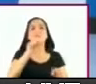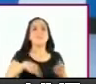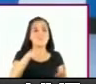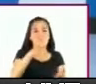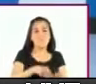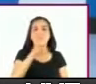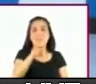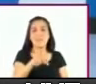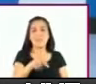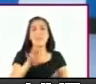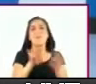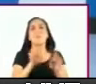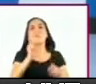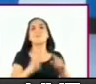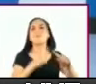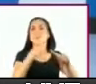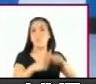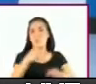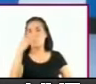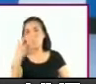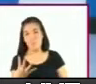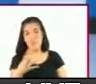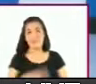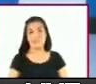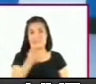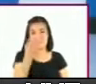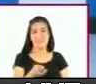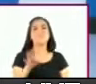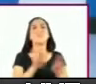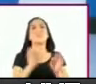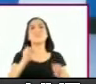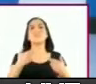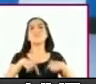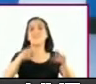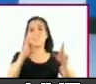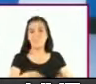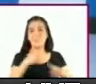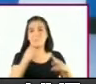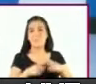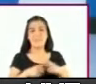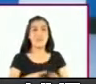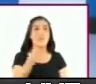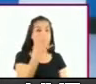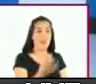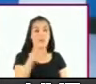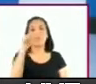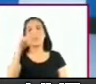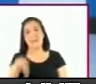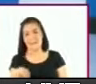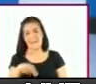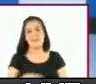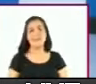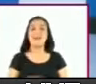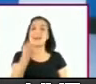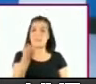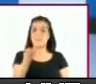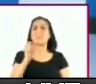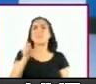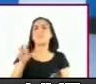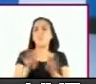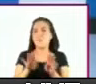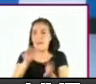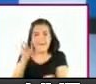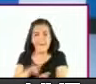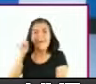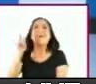posiciones que son múltiplos de 4. Esto por la expresión algebraica 4n. Gracias a que